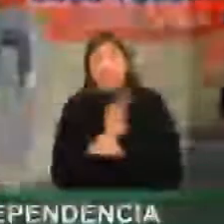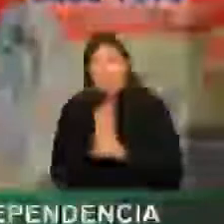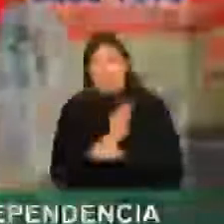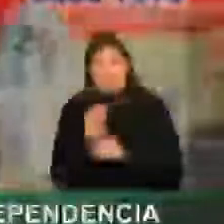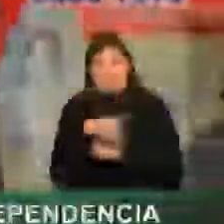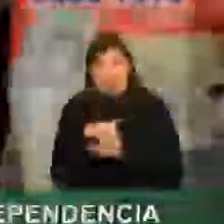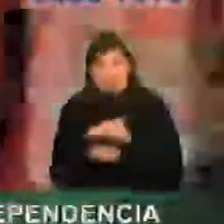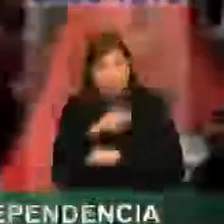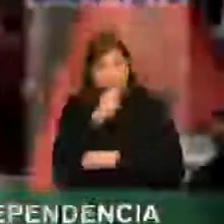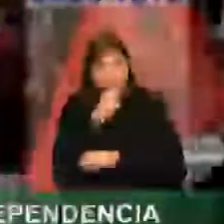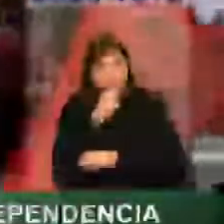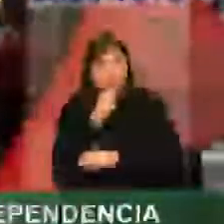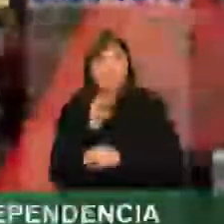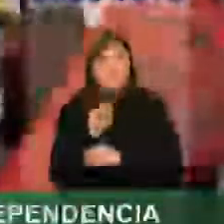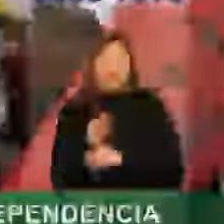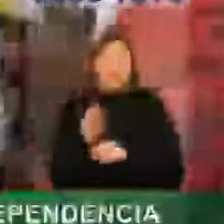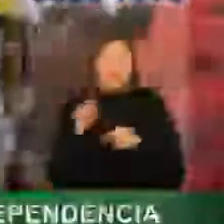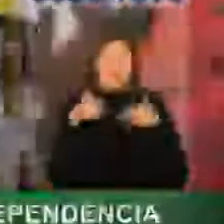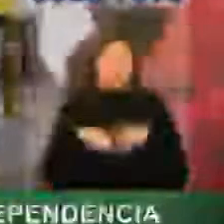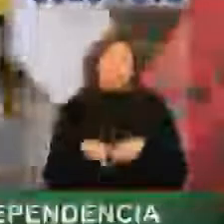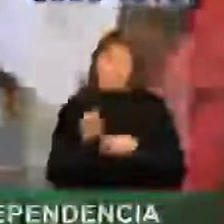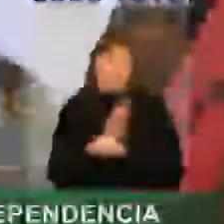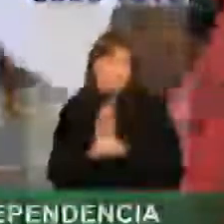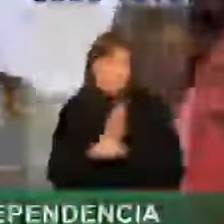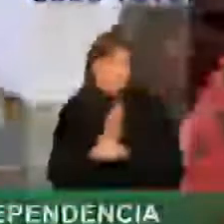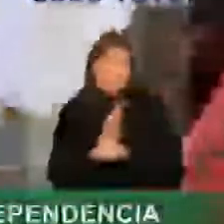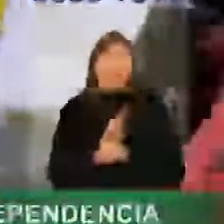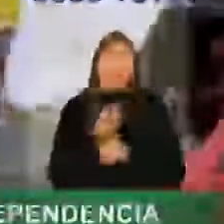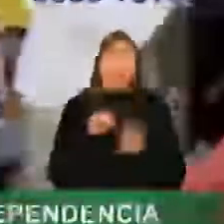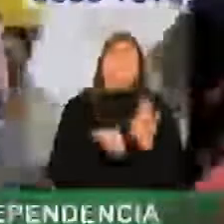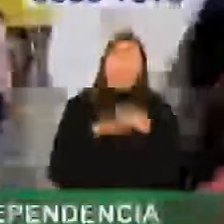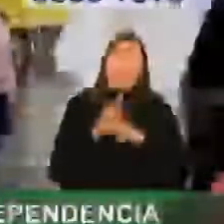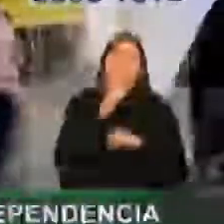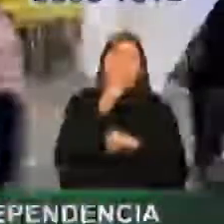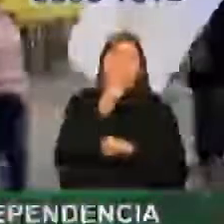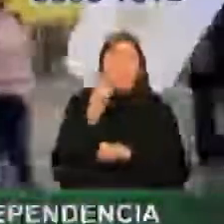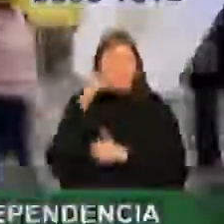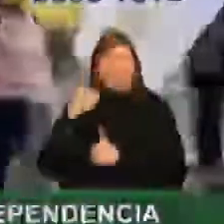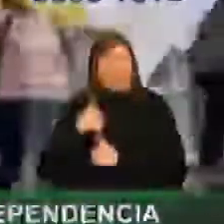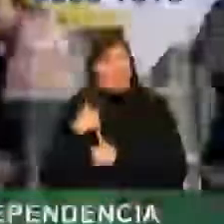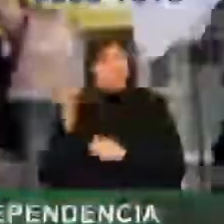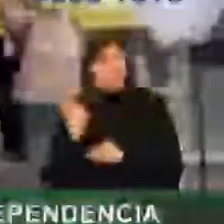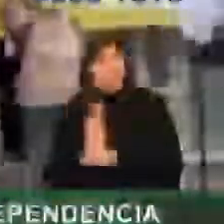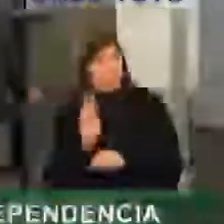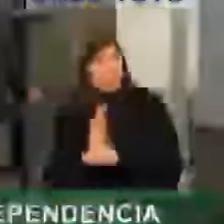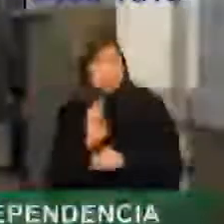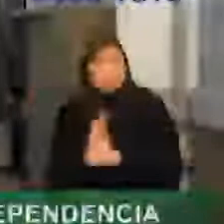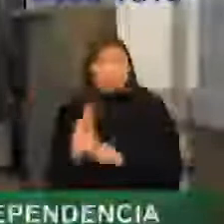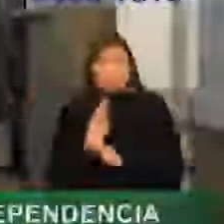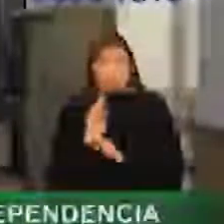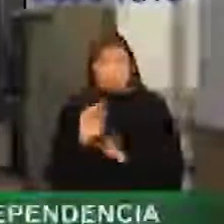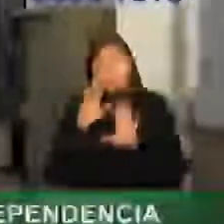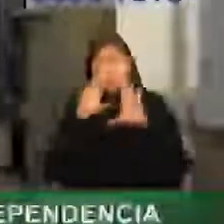en las calles. De acuerdo al Ministerio de Defensa, más de 65.000 policías y militares custodiaban la jornada de protestas en todo el país.